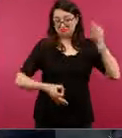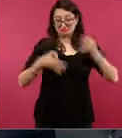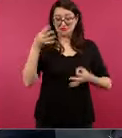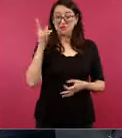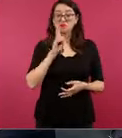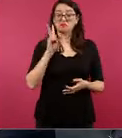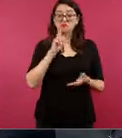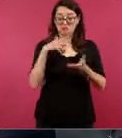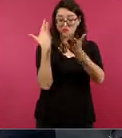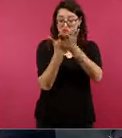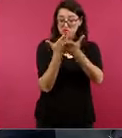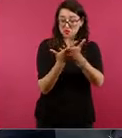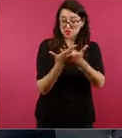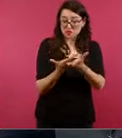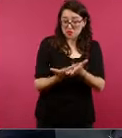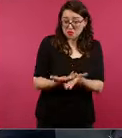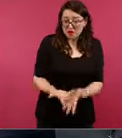cuando le pregunta,